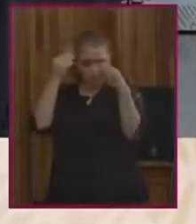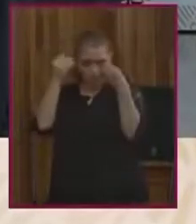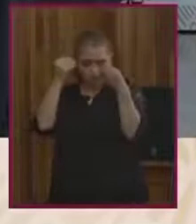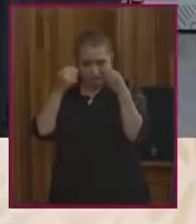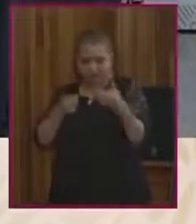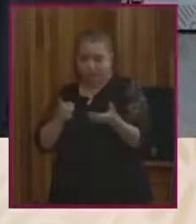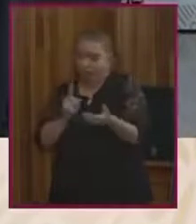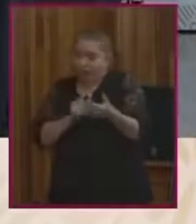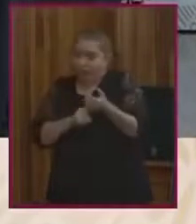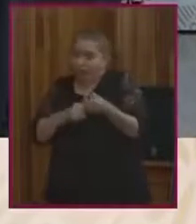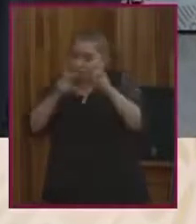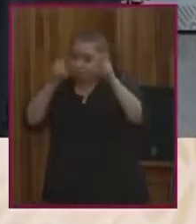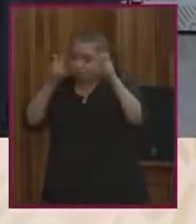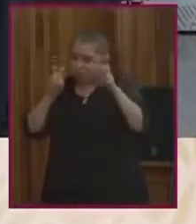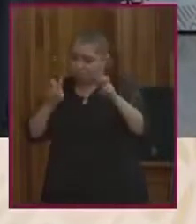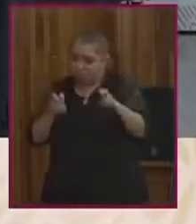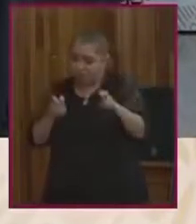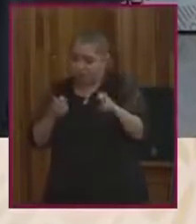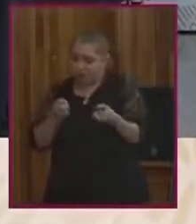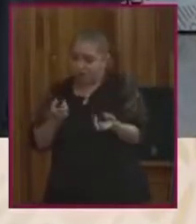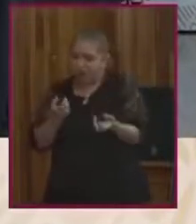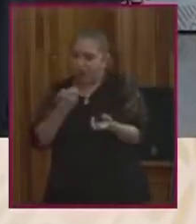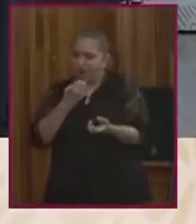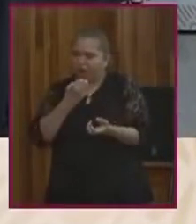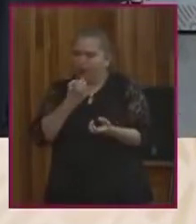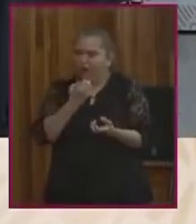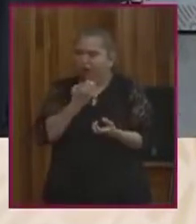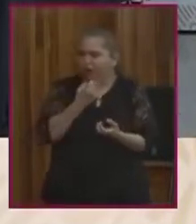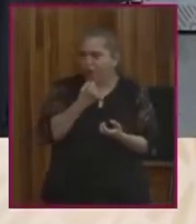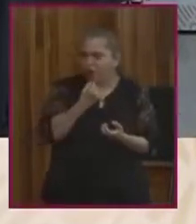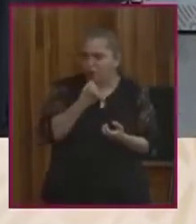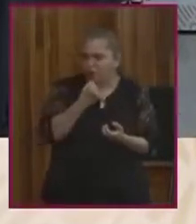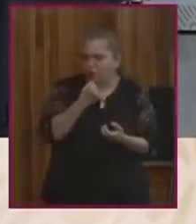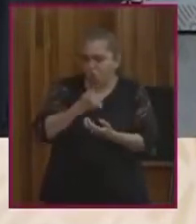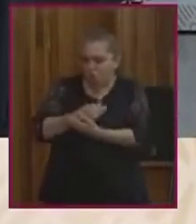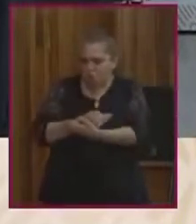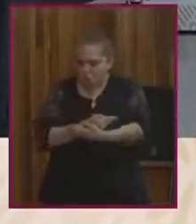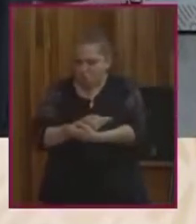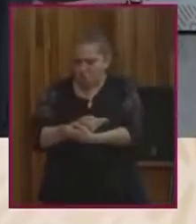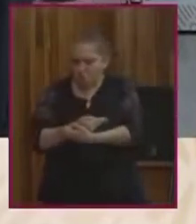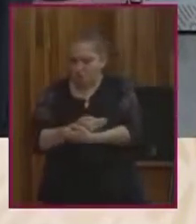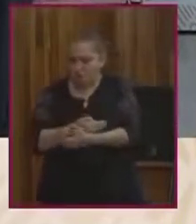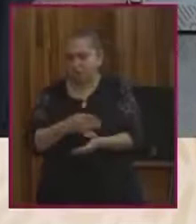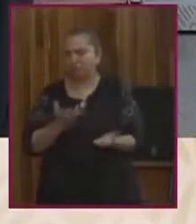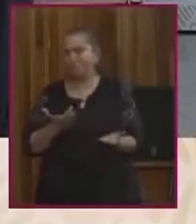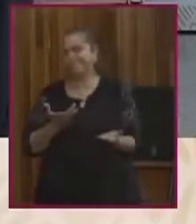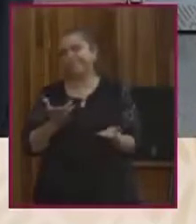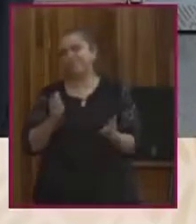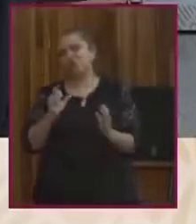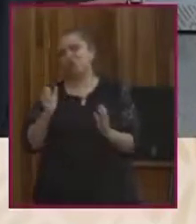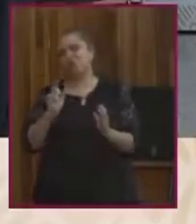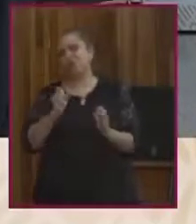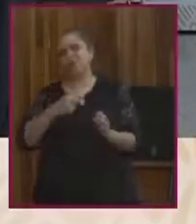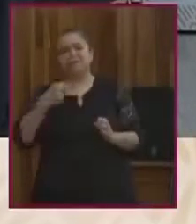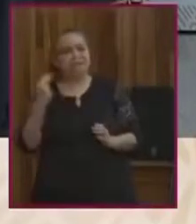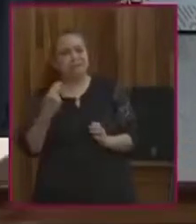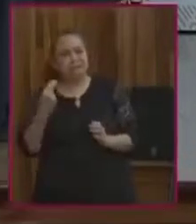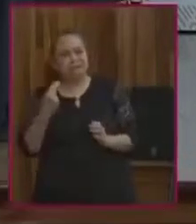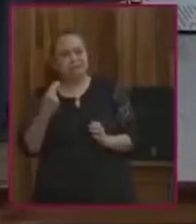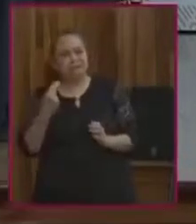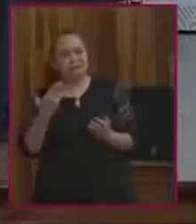contenidos escolares a los bebés, por favor. Cuando hay necesidades y